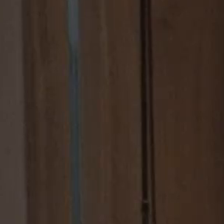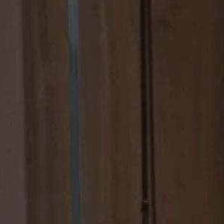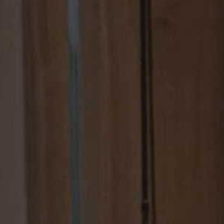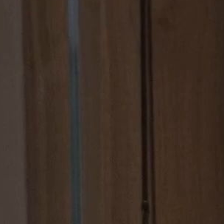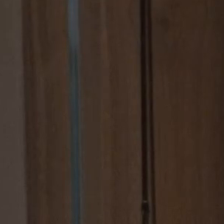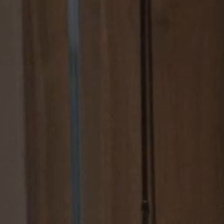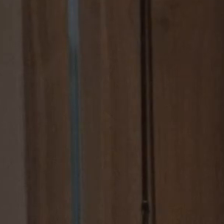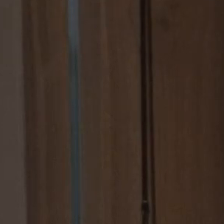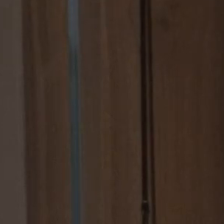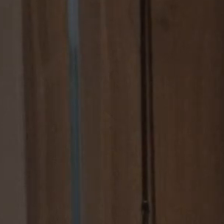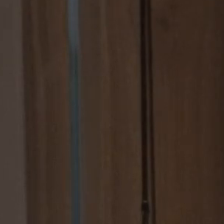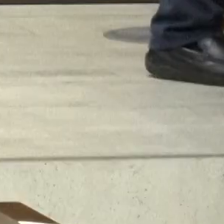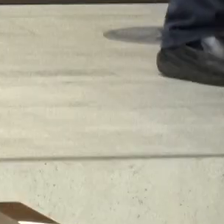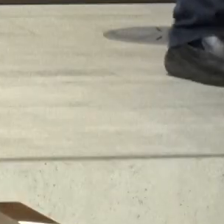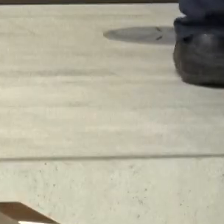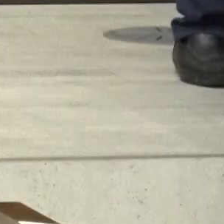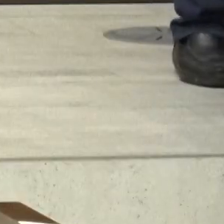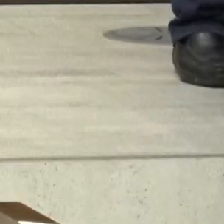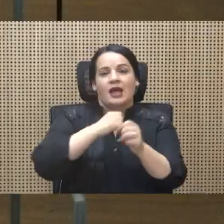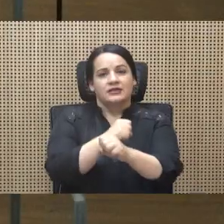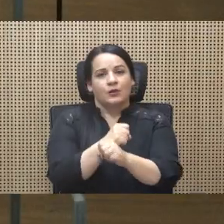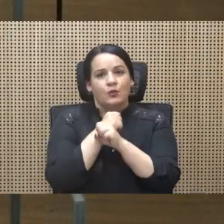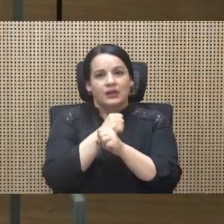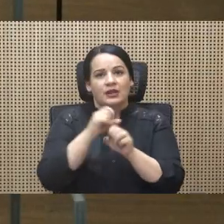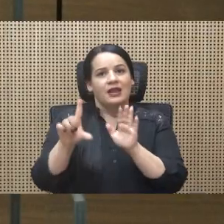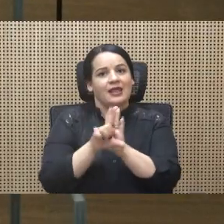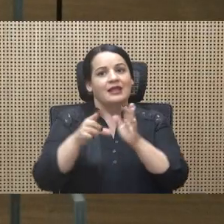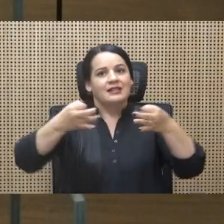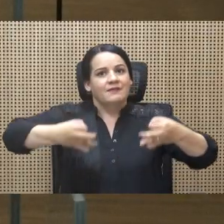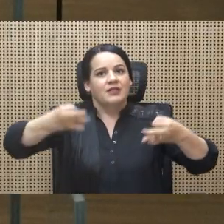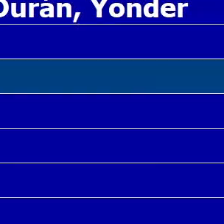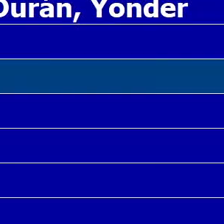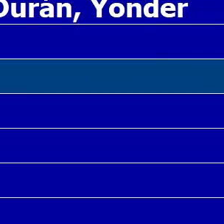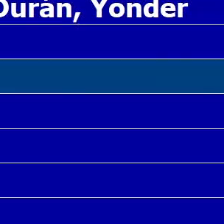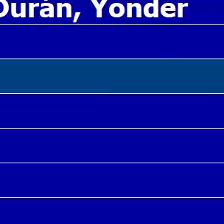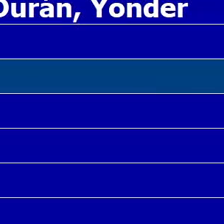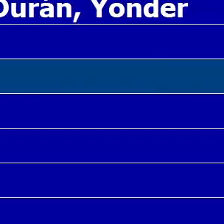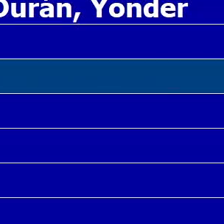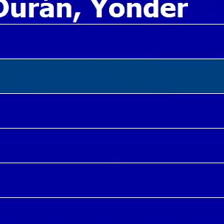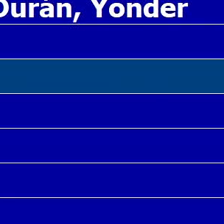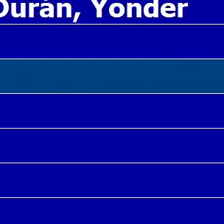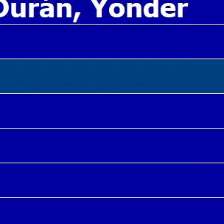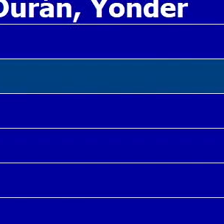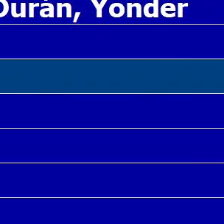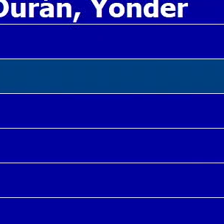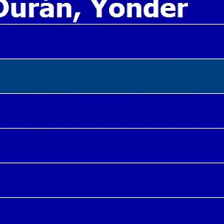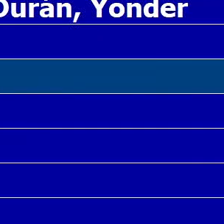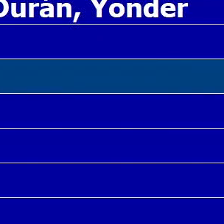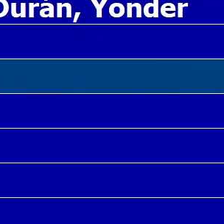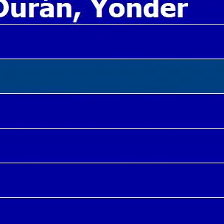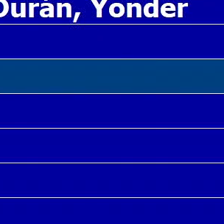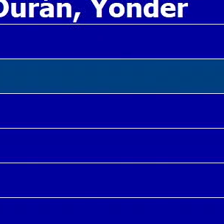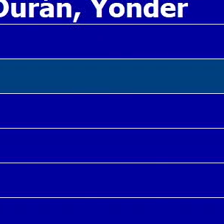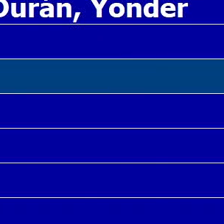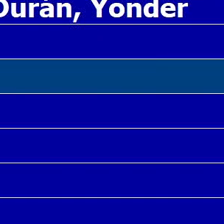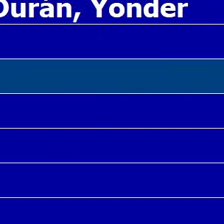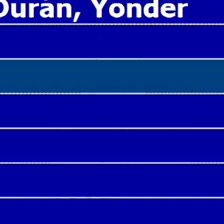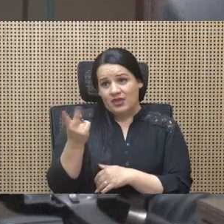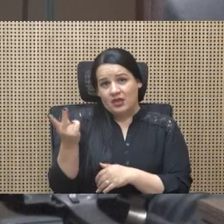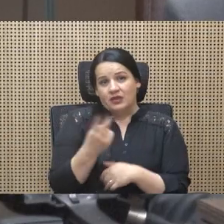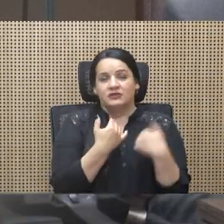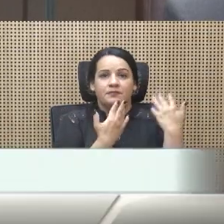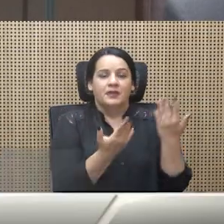nacional unidad social cristiana frente amplio y liberal progresista que fue aprobado en el plenario legislativo tras un encendido